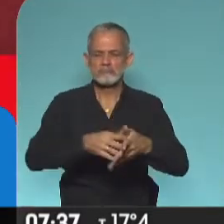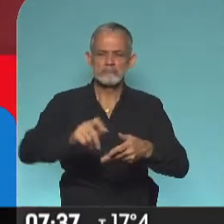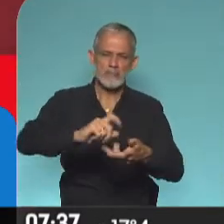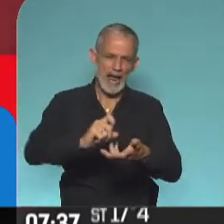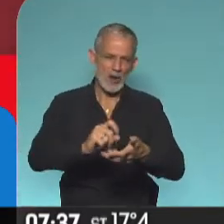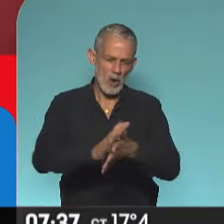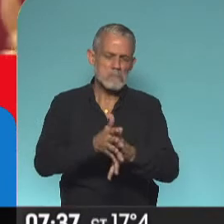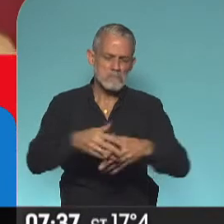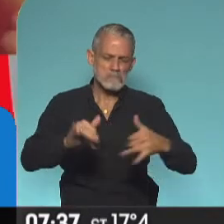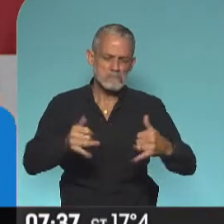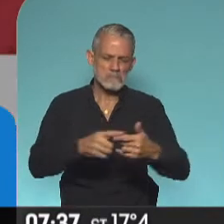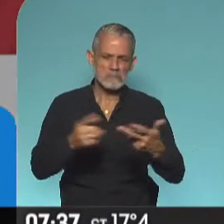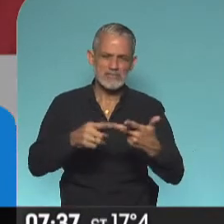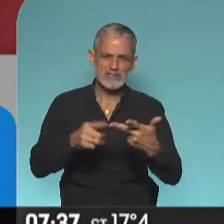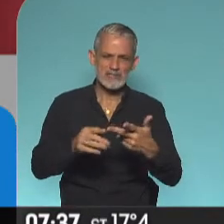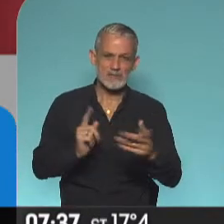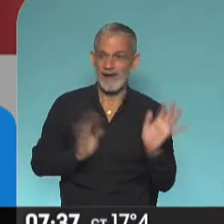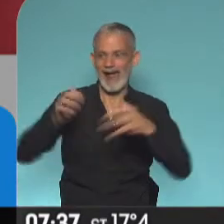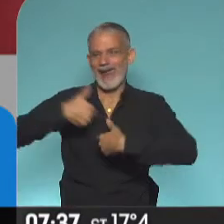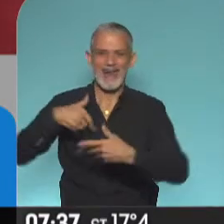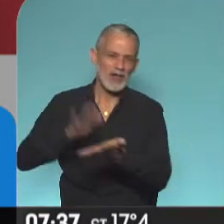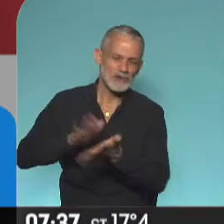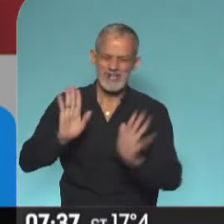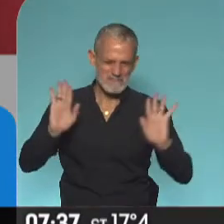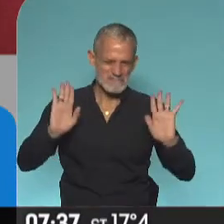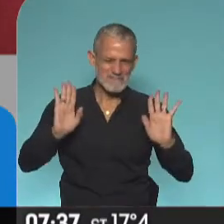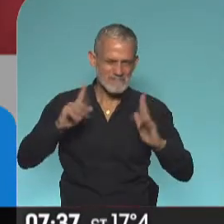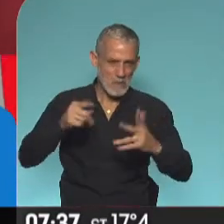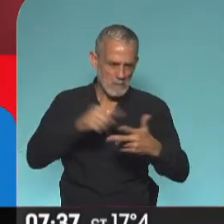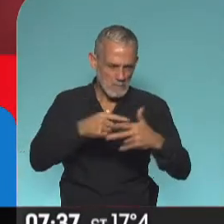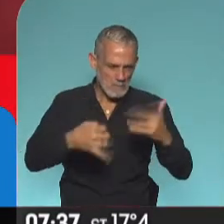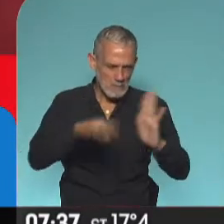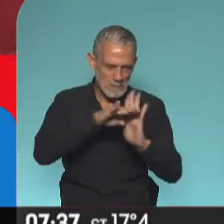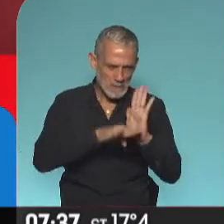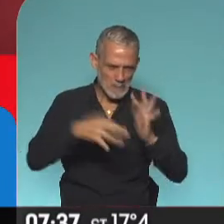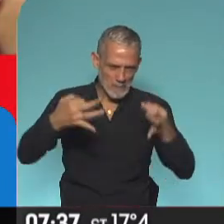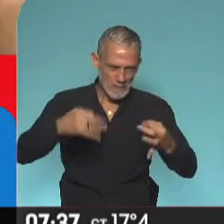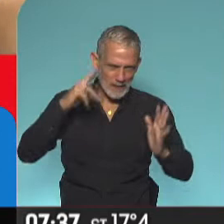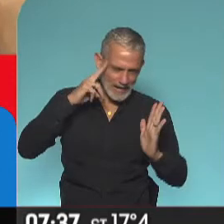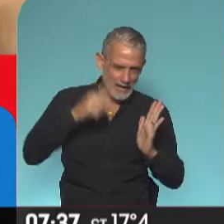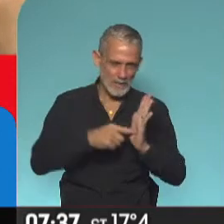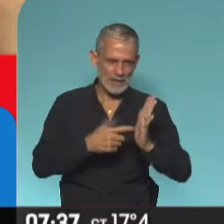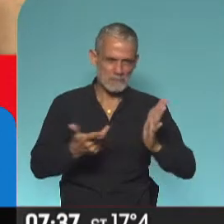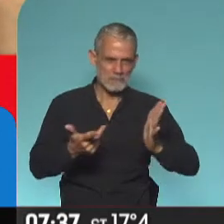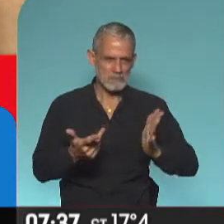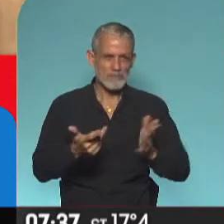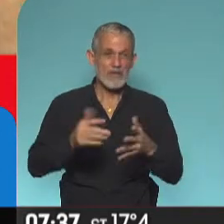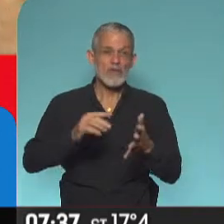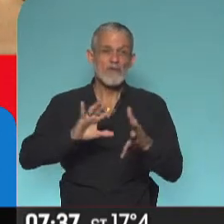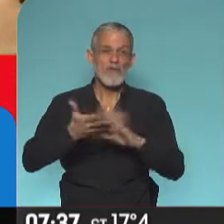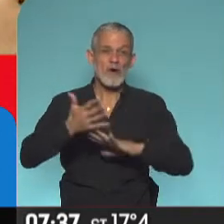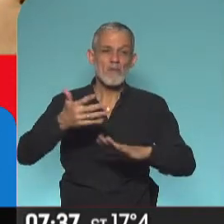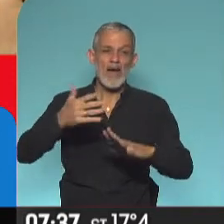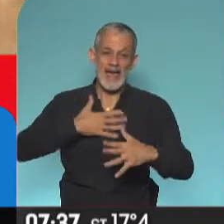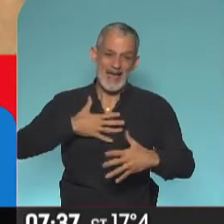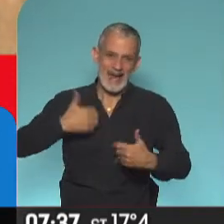incorporado el no estar uno encima del otro. Y me parece que esto, si bien desde el punto de vista de nuestra manera